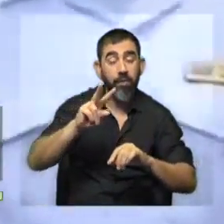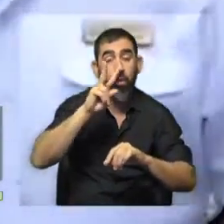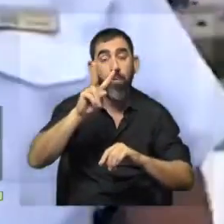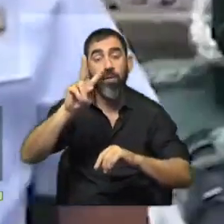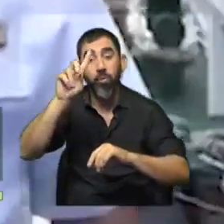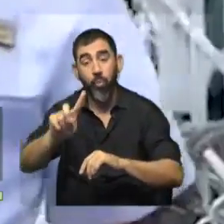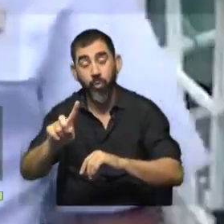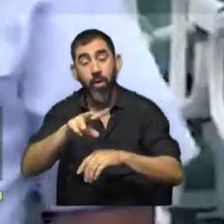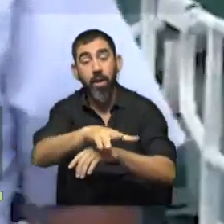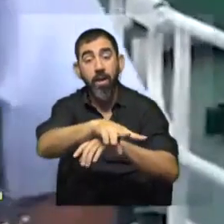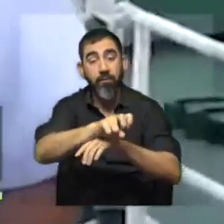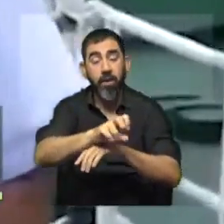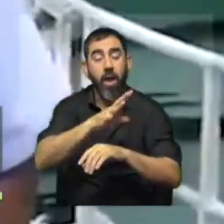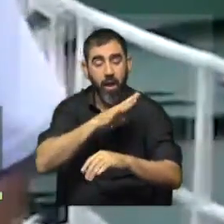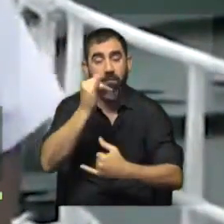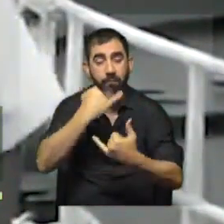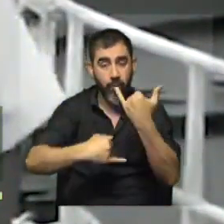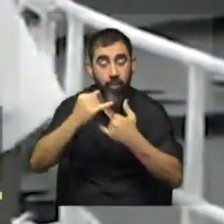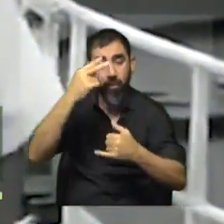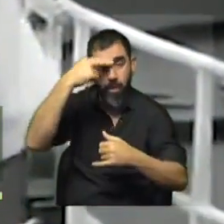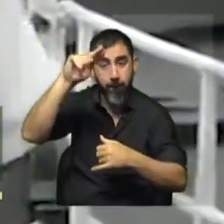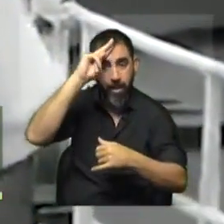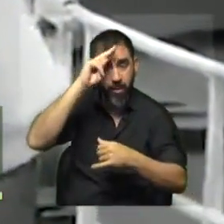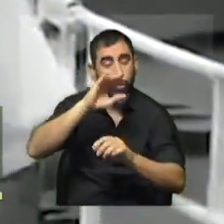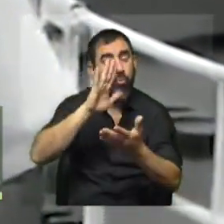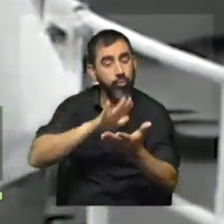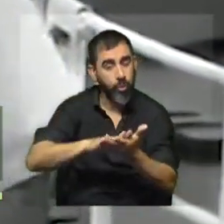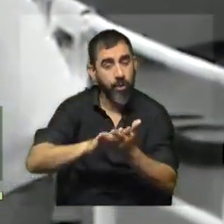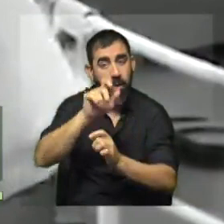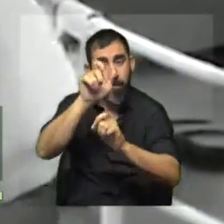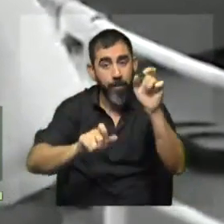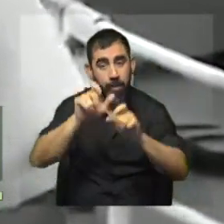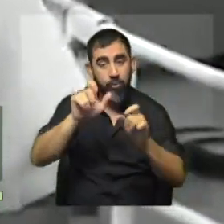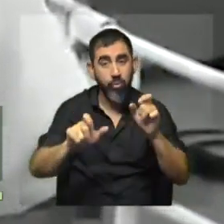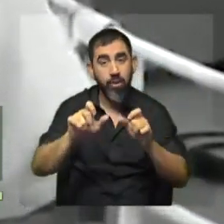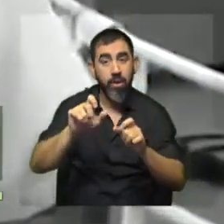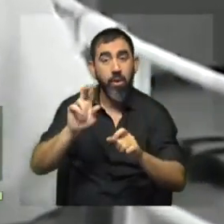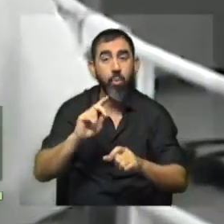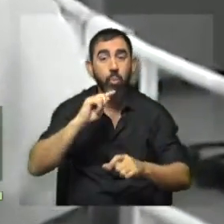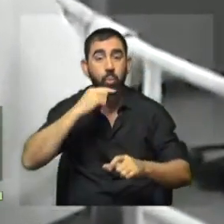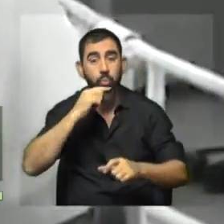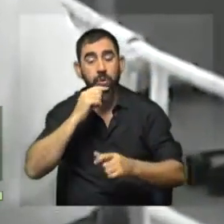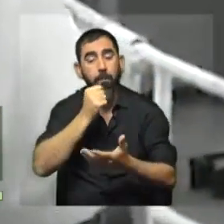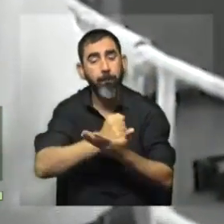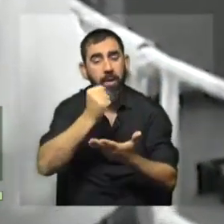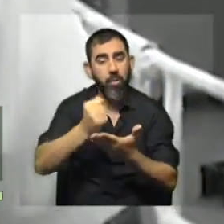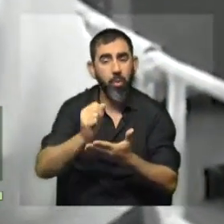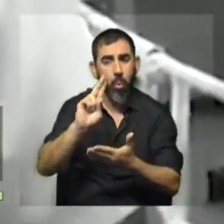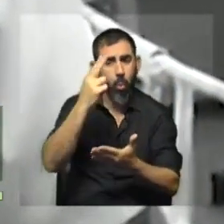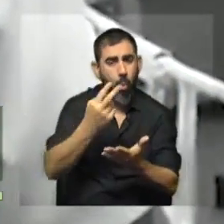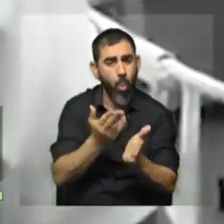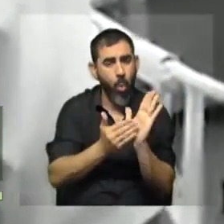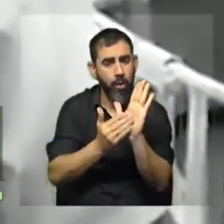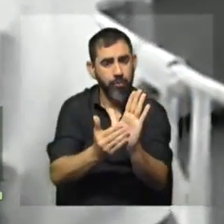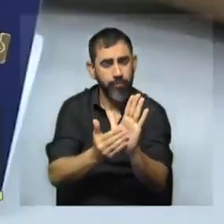2021, la Fiscalía recibió información desde México sobre la presencia en ese país de varios ciudadanos rusos con pasaporte uruguayo.